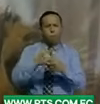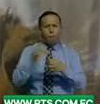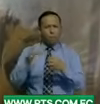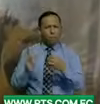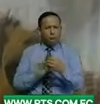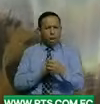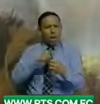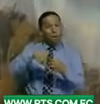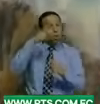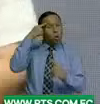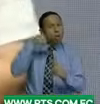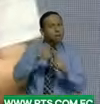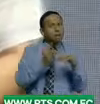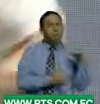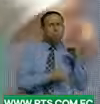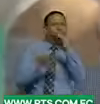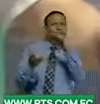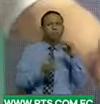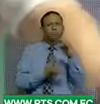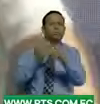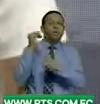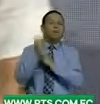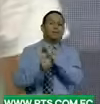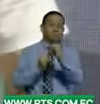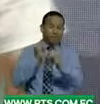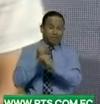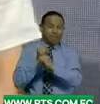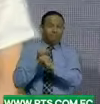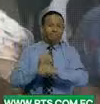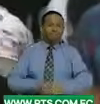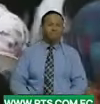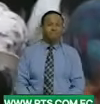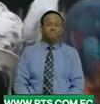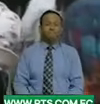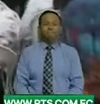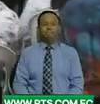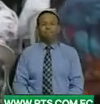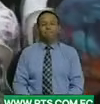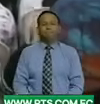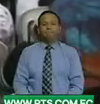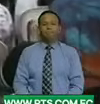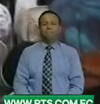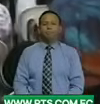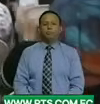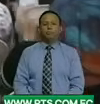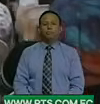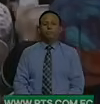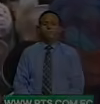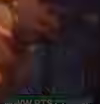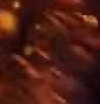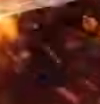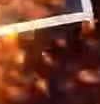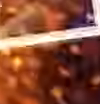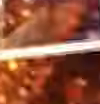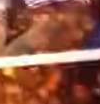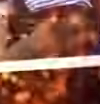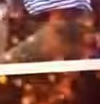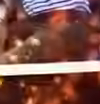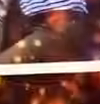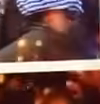a la exportación. Desde la provincia de Santa Elena, informó Darwin Villao. Adiós, año viejo, ya